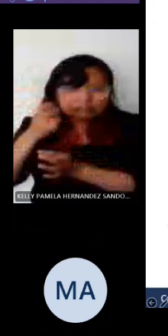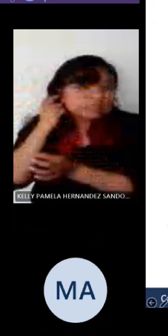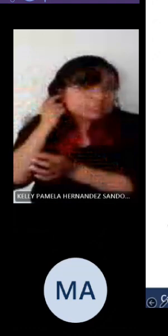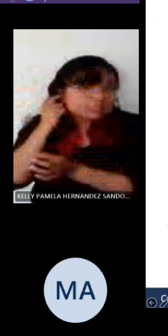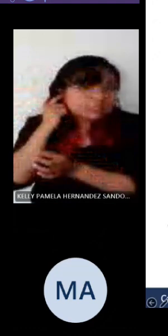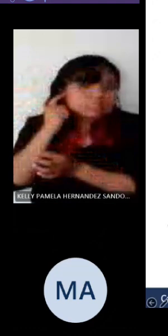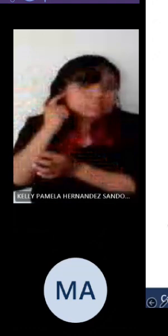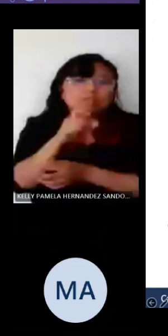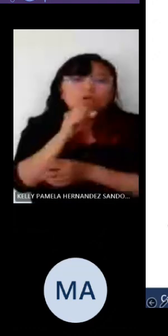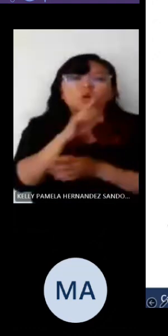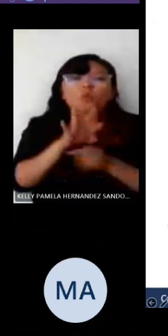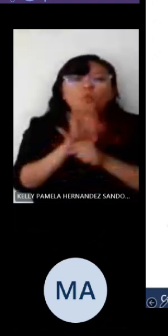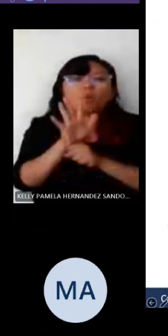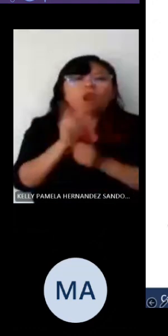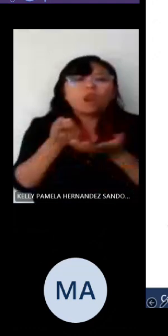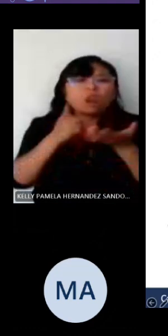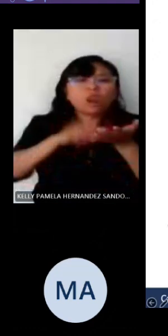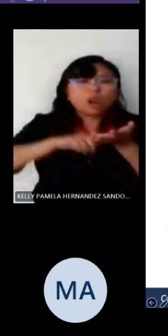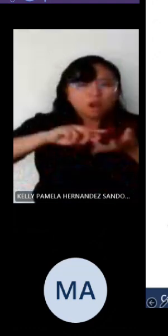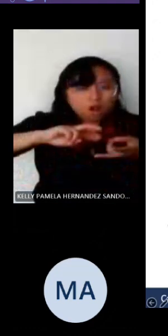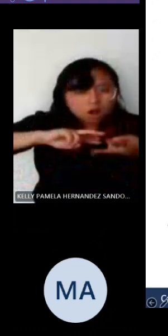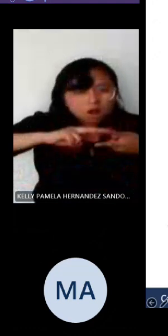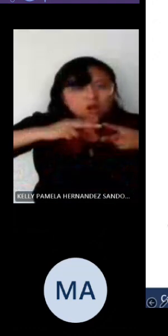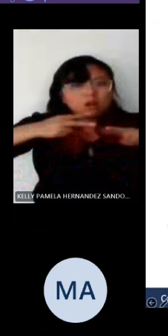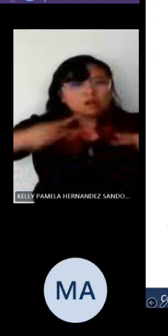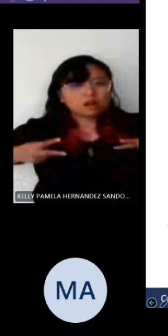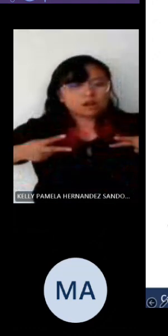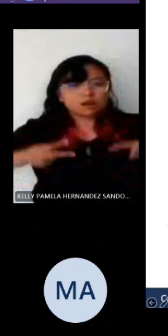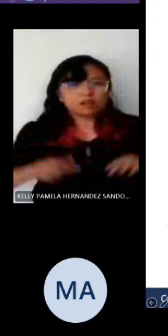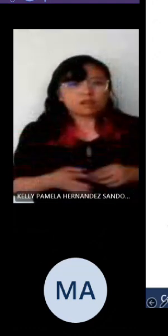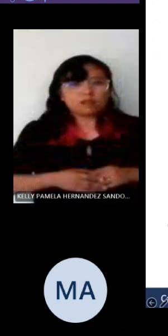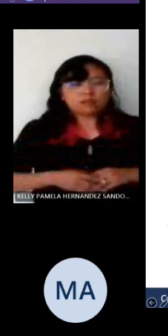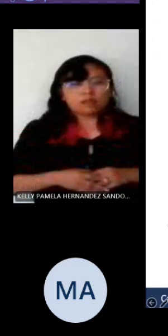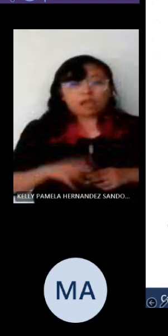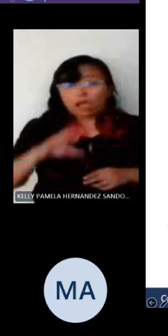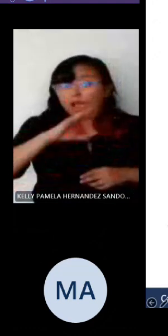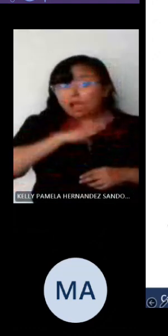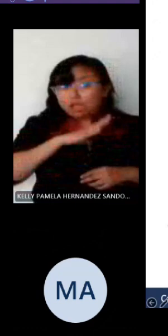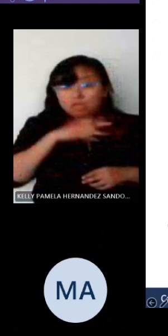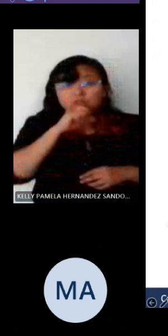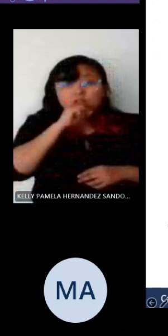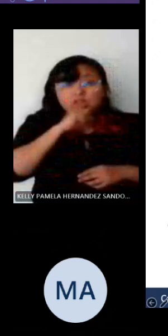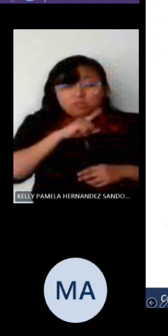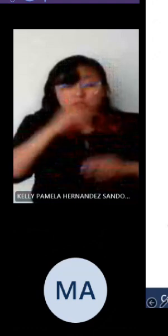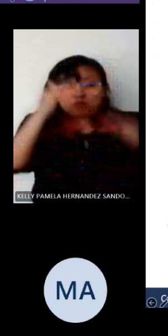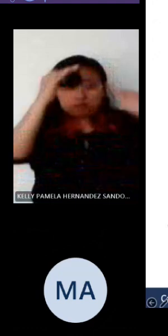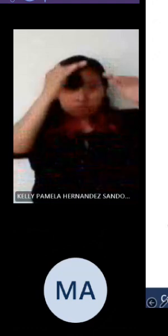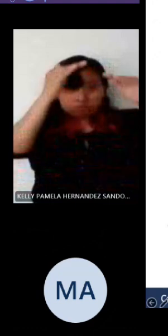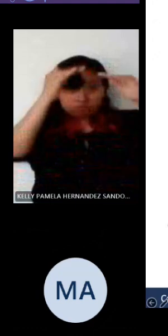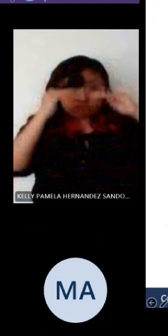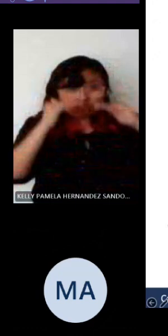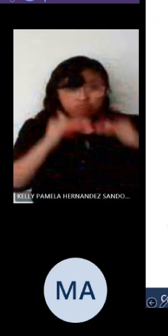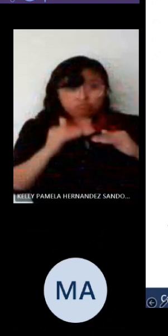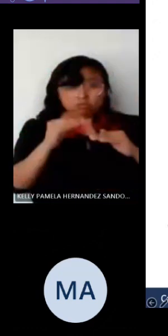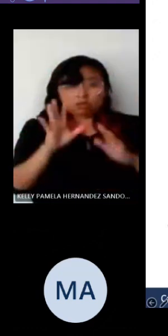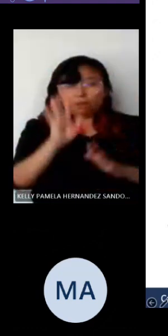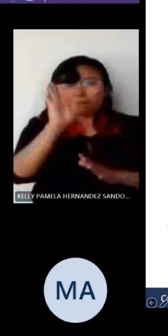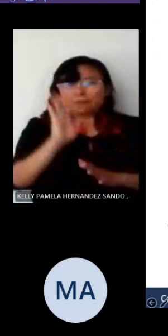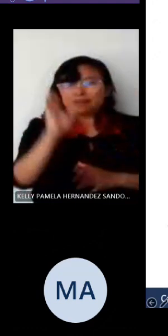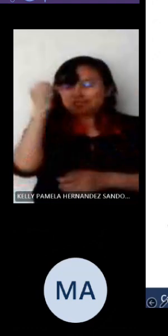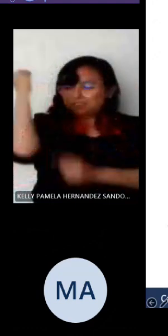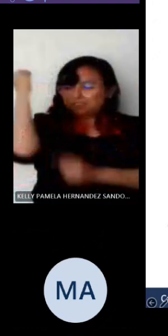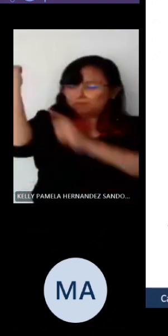genes están involucrados en esta región. Hay otras regiones que están sobre todo como en el codo que unen